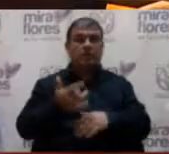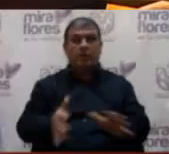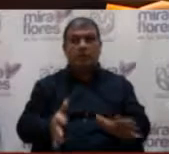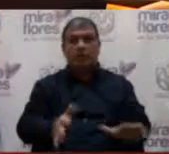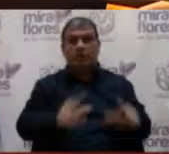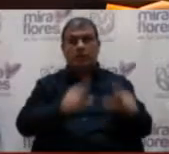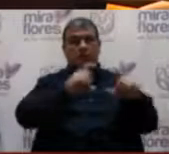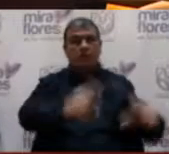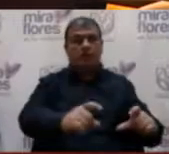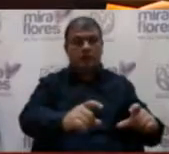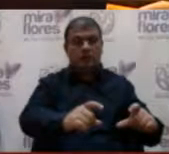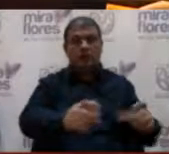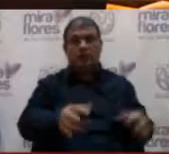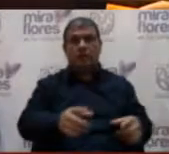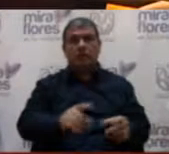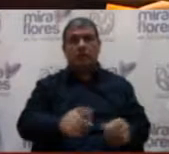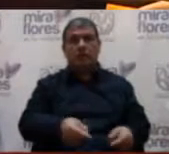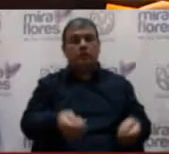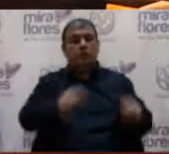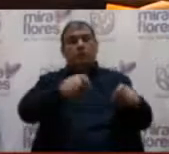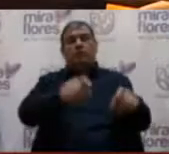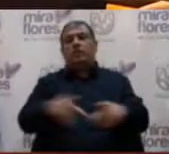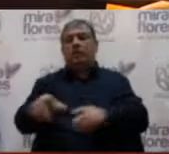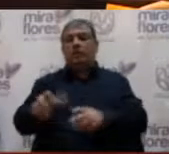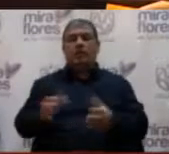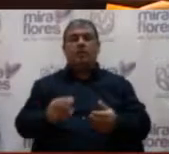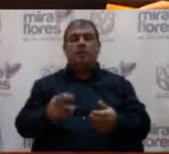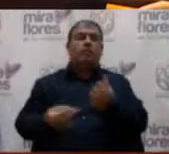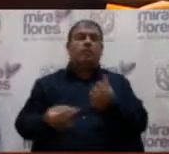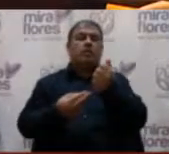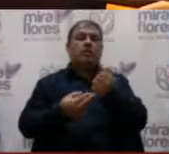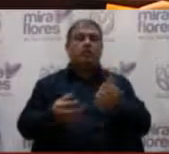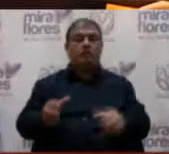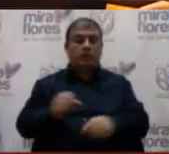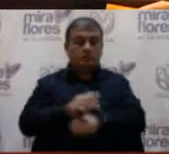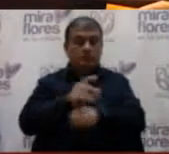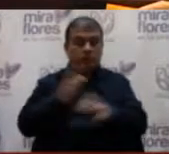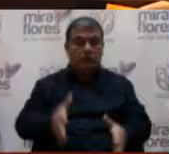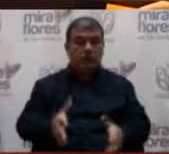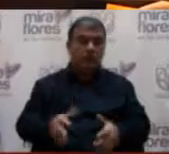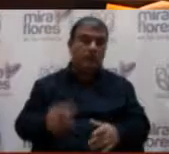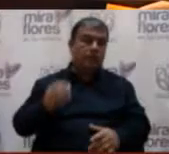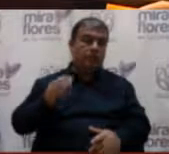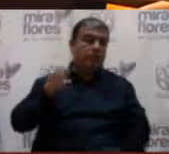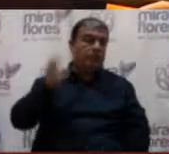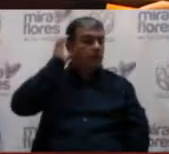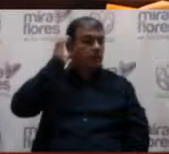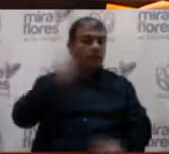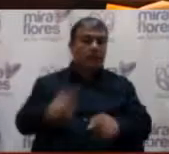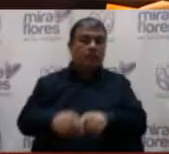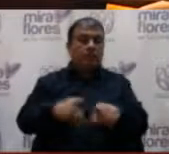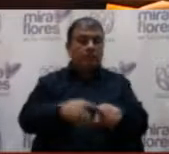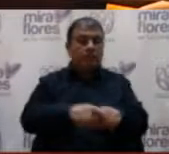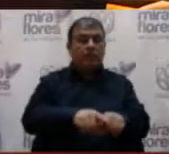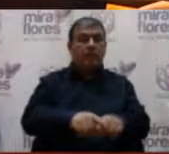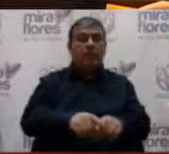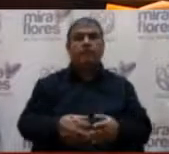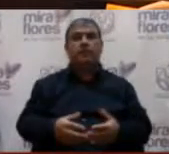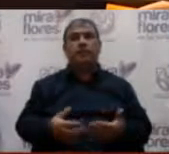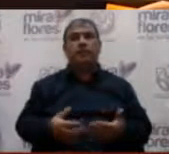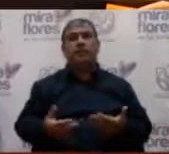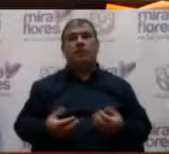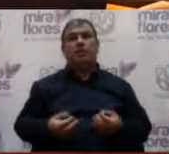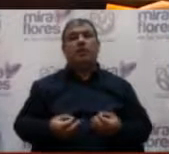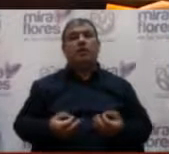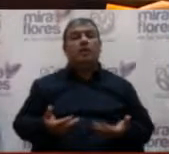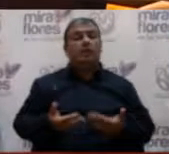a Gino Francisco Costa Santolaya en el cargo de regidor del Consejo Distrital de Miraflores, provincia y departamento de Lima, emitida